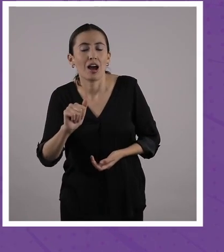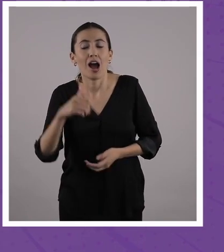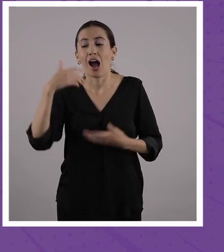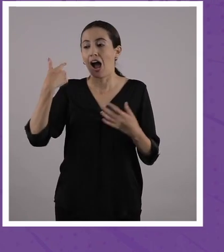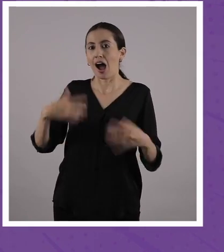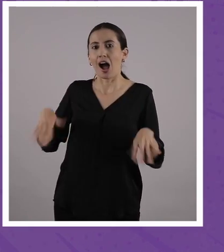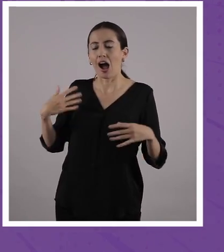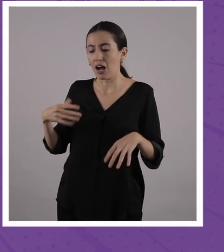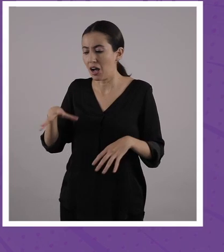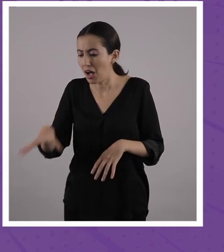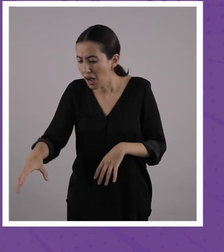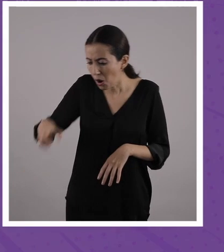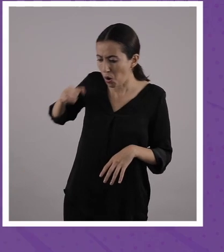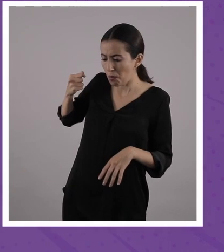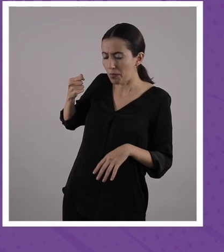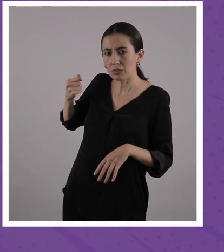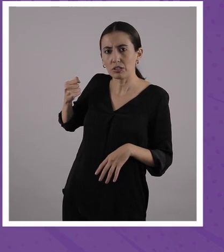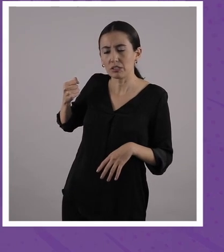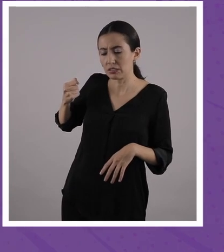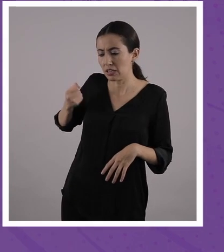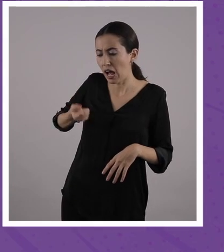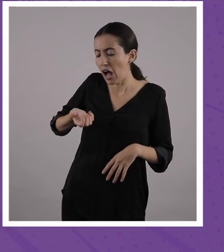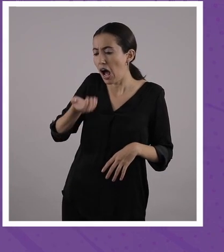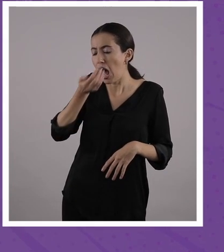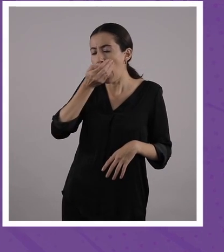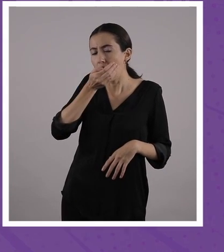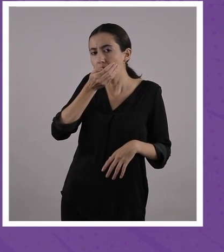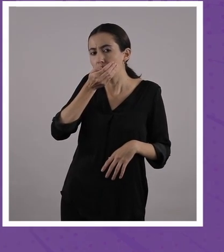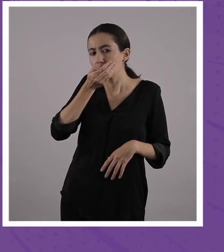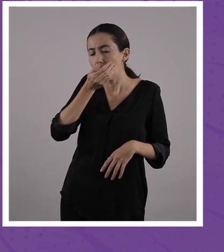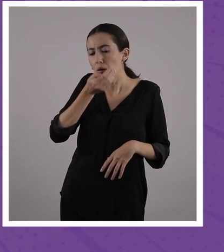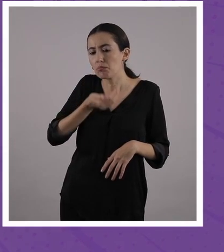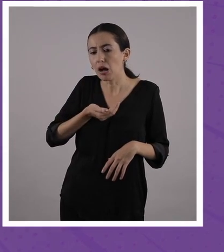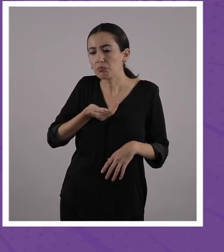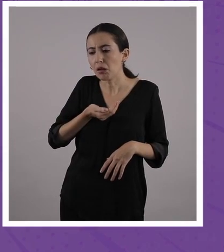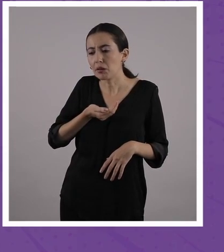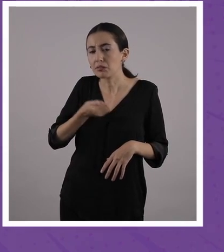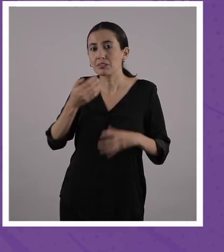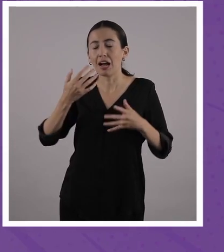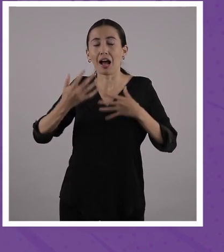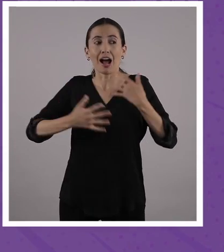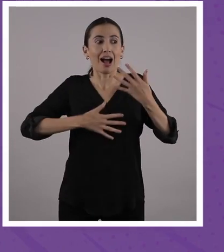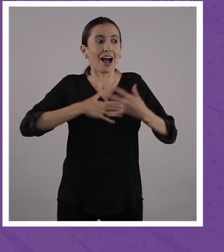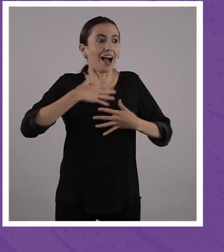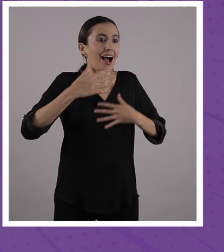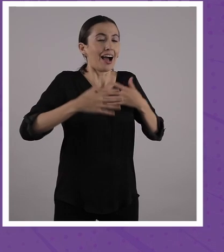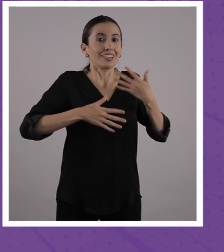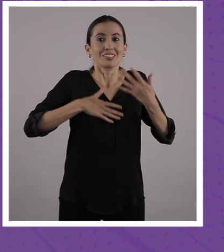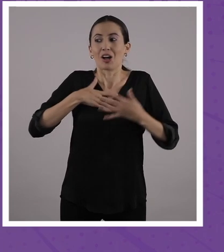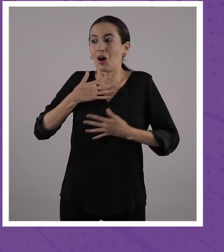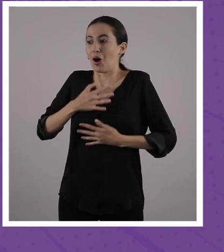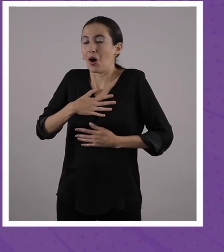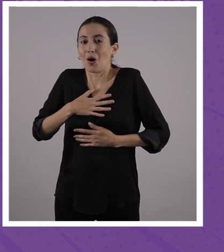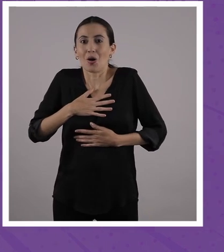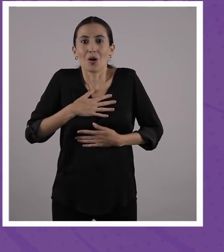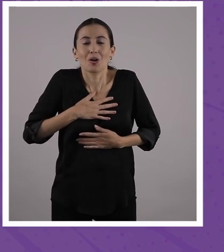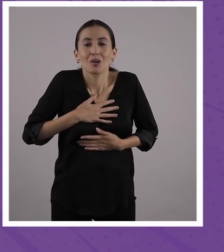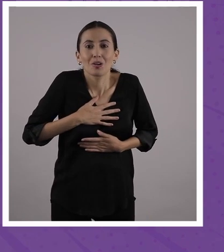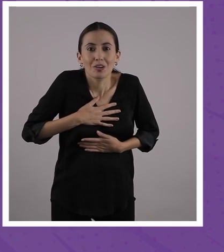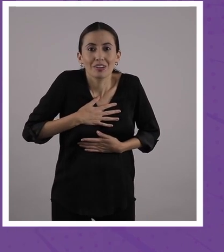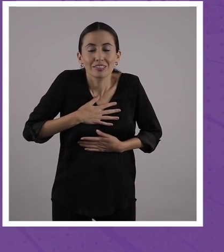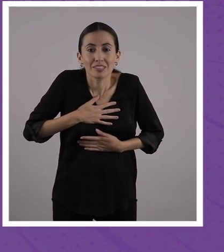Al verlas, Nuce se lanzó hacia el río y las tomó. Apenas las probó, sus ánimos renacieron